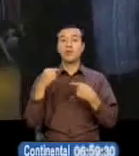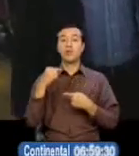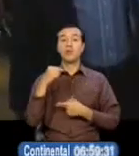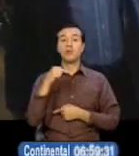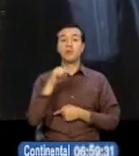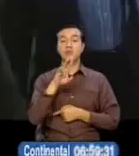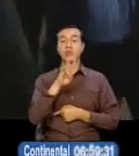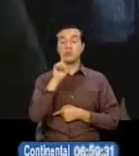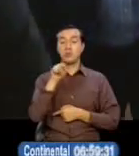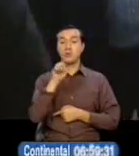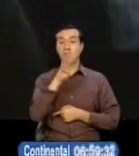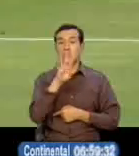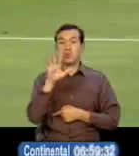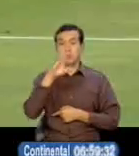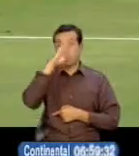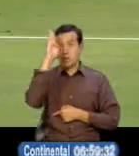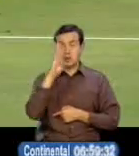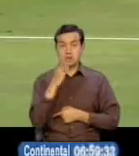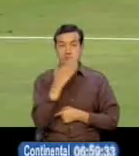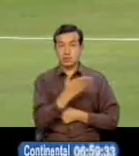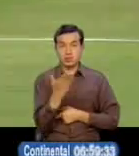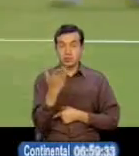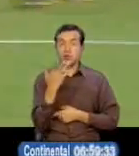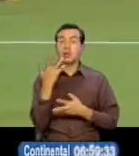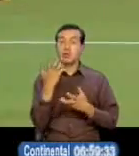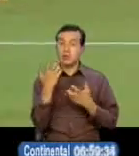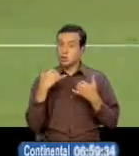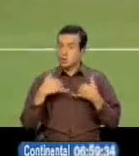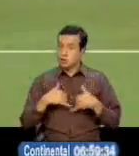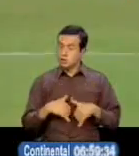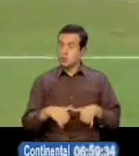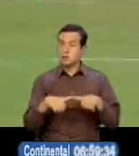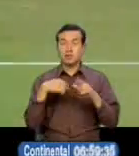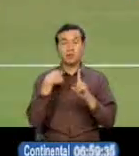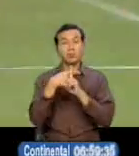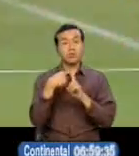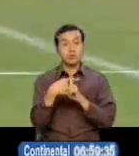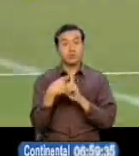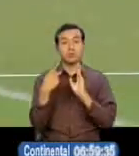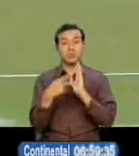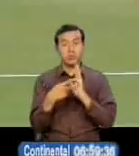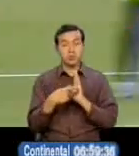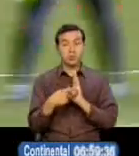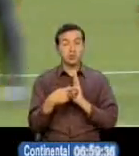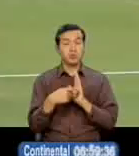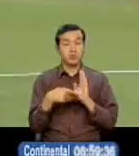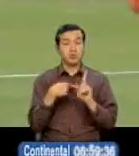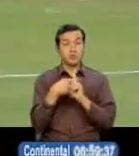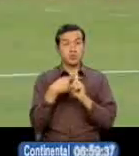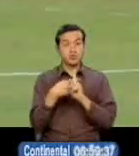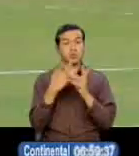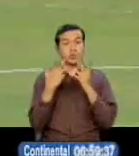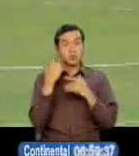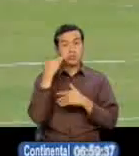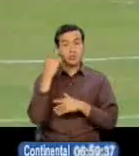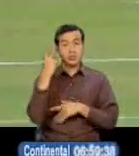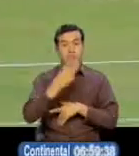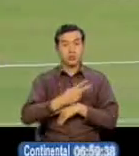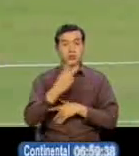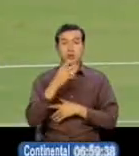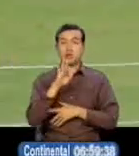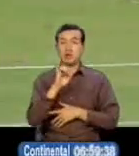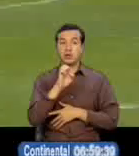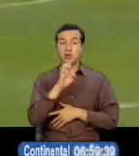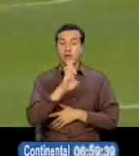de Ecuador. Los brasileros buscarán mantener la racha de buenos resultados alcanzados en las dos últimas fechas, donde con Tite